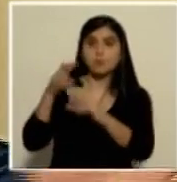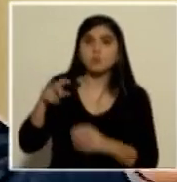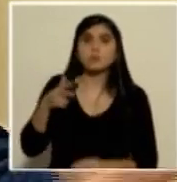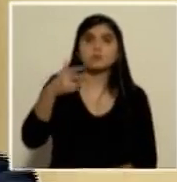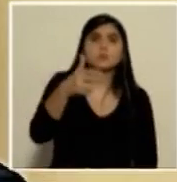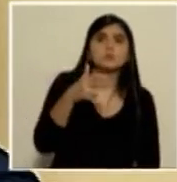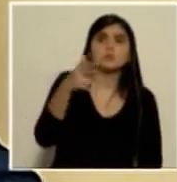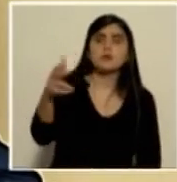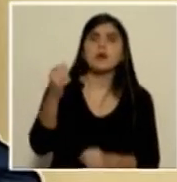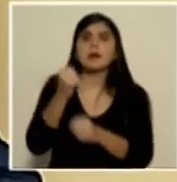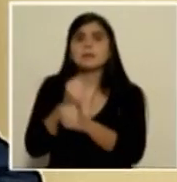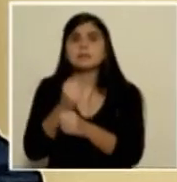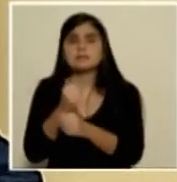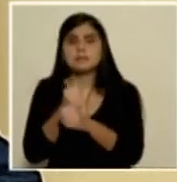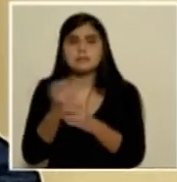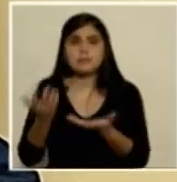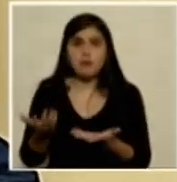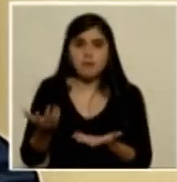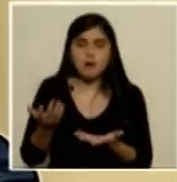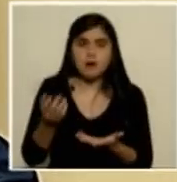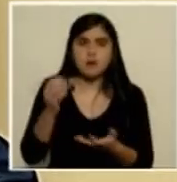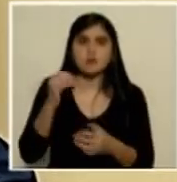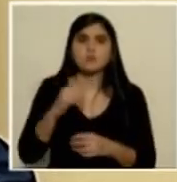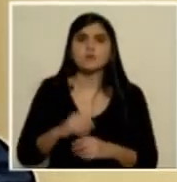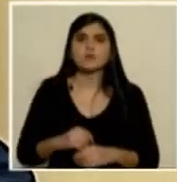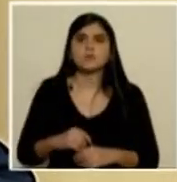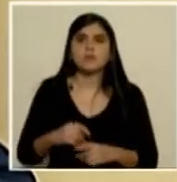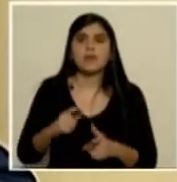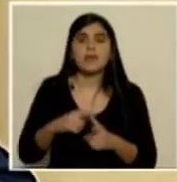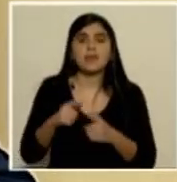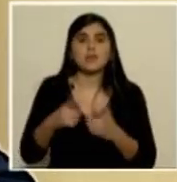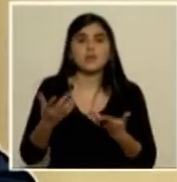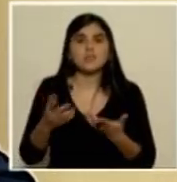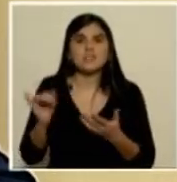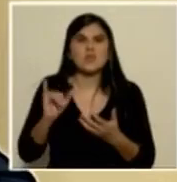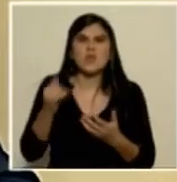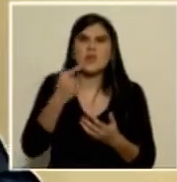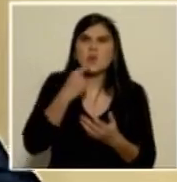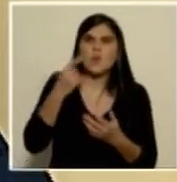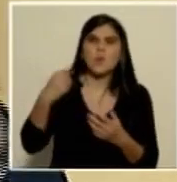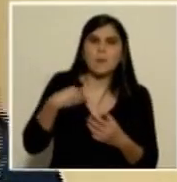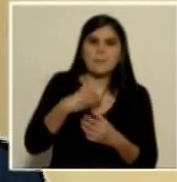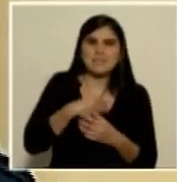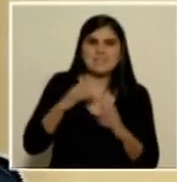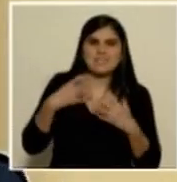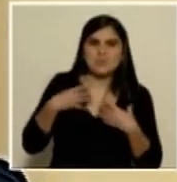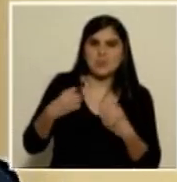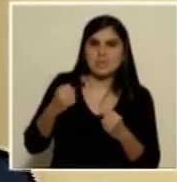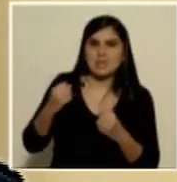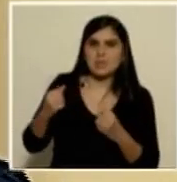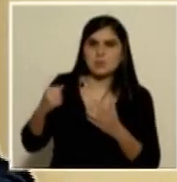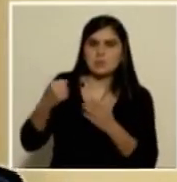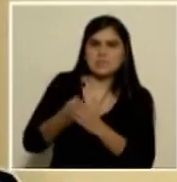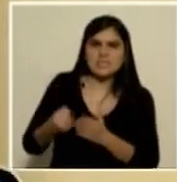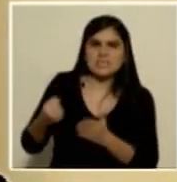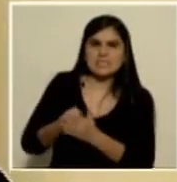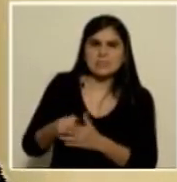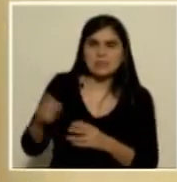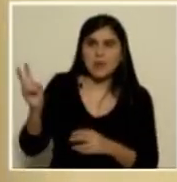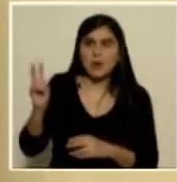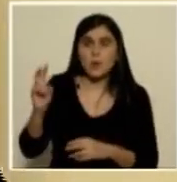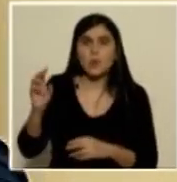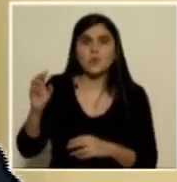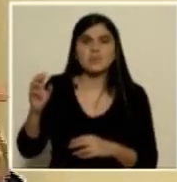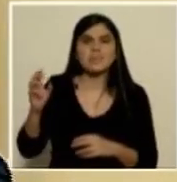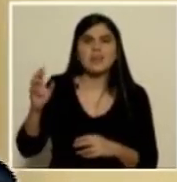el Ministerio de Salud está haciendo la lucha contra el dengue y entonces comienzan a identificar cómo se mueven los vectores, pero también cómo